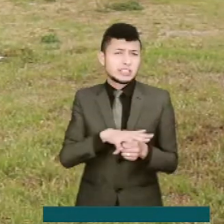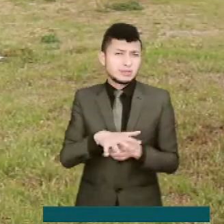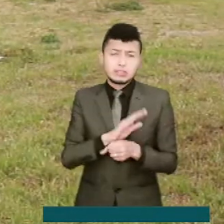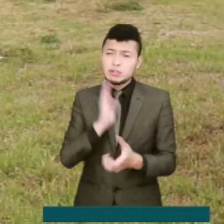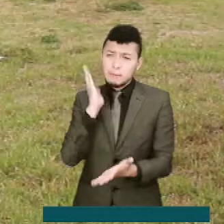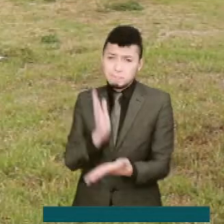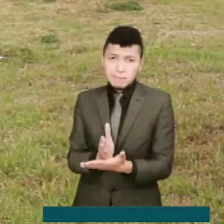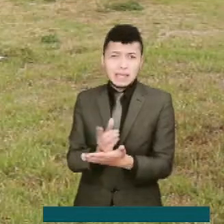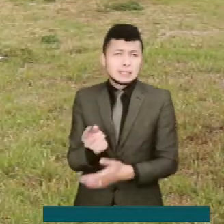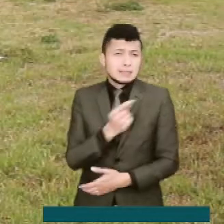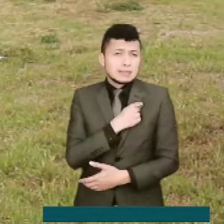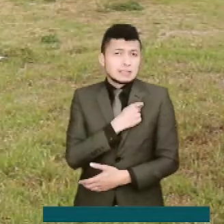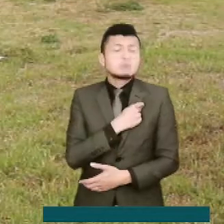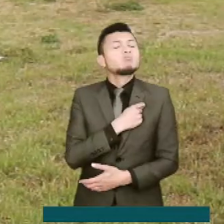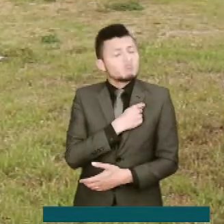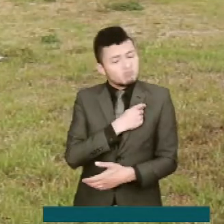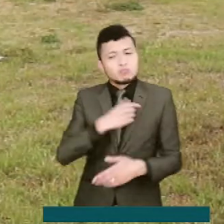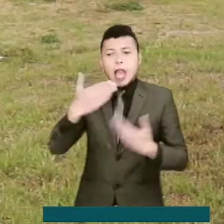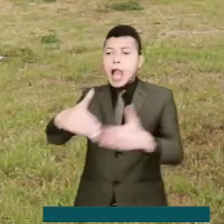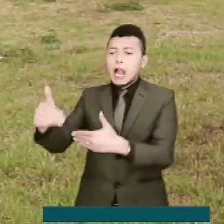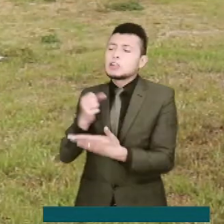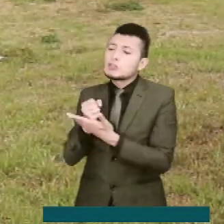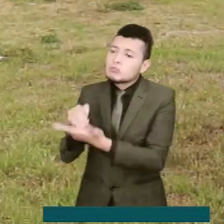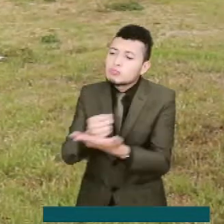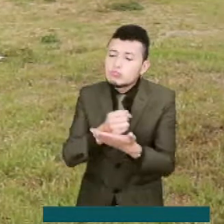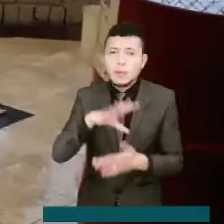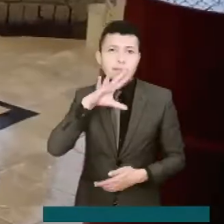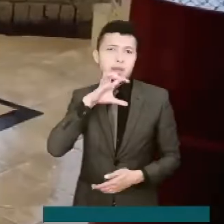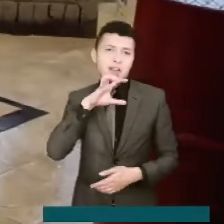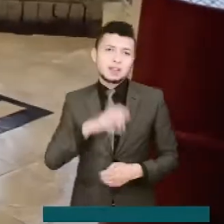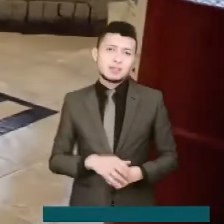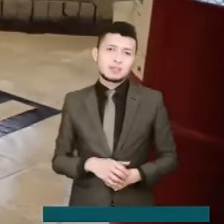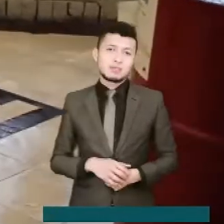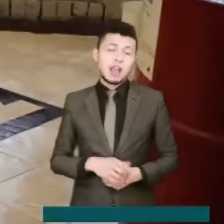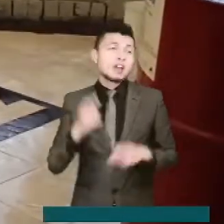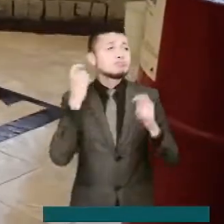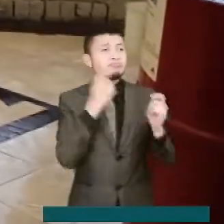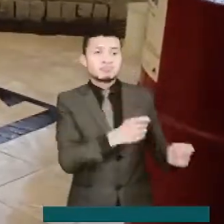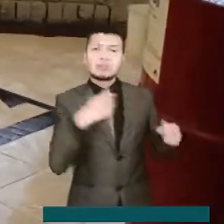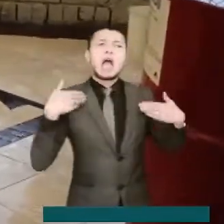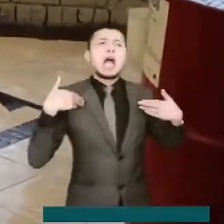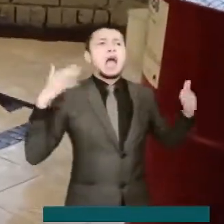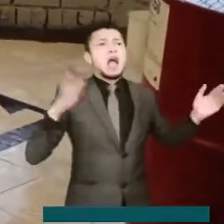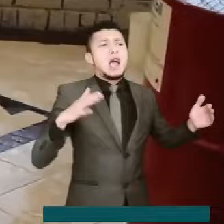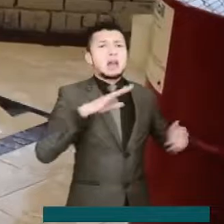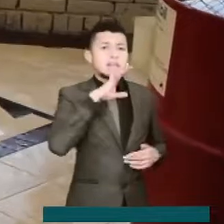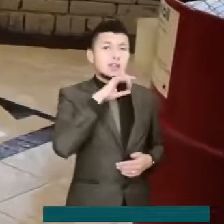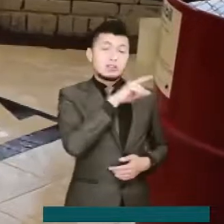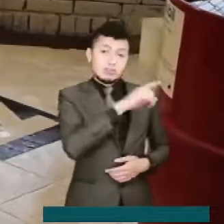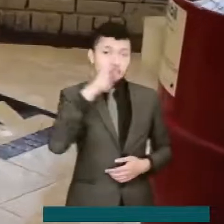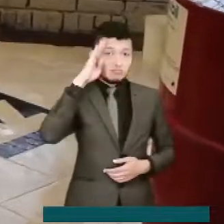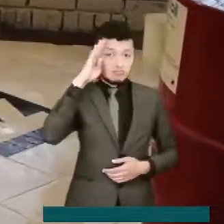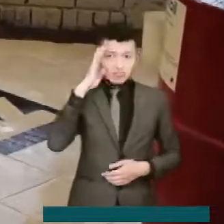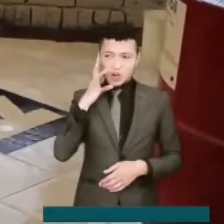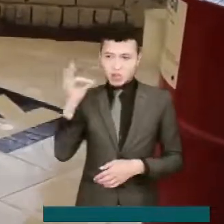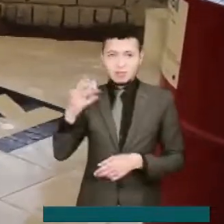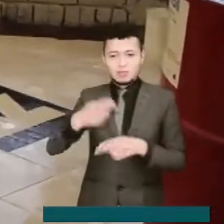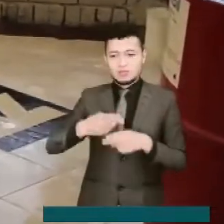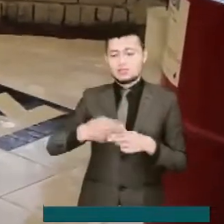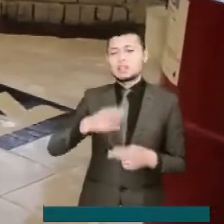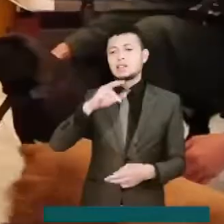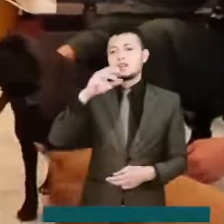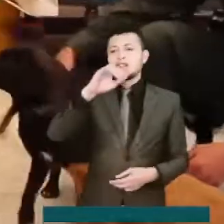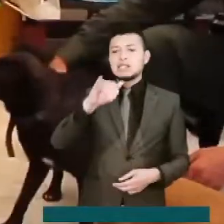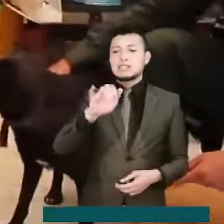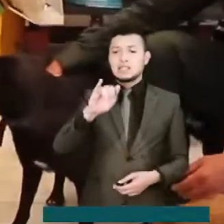desde entonces se dedicó a salvar perritos callejeros. El ángel de los peluditos, así le llaman al patrullero Jason